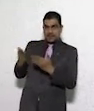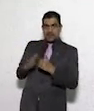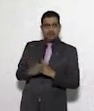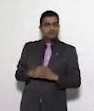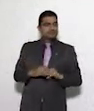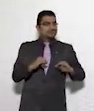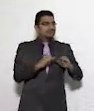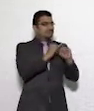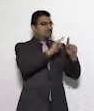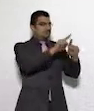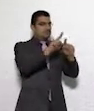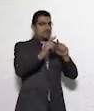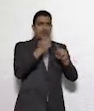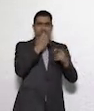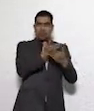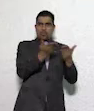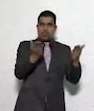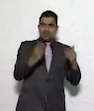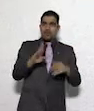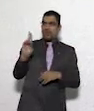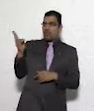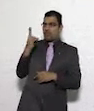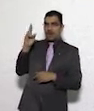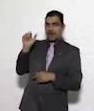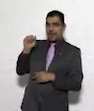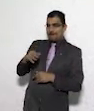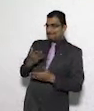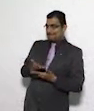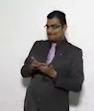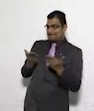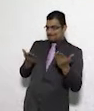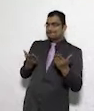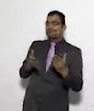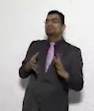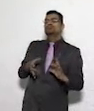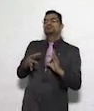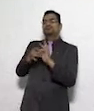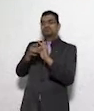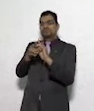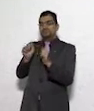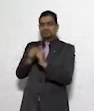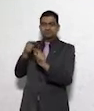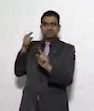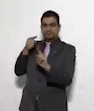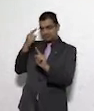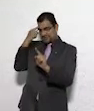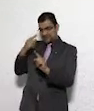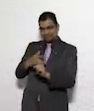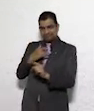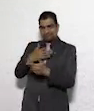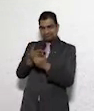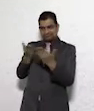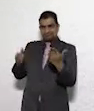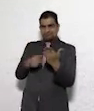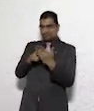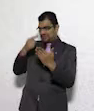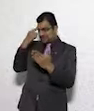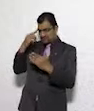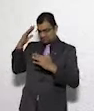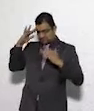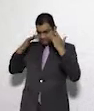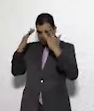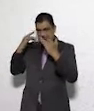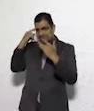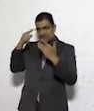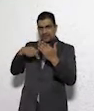instituciones convocantes, la Universidad Nacional Autónoma de México, fiel a su vocación de espacio libre de reflexión basada en